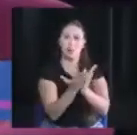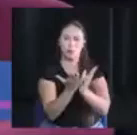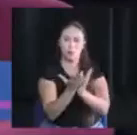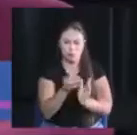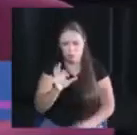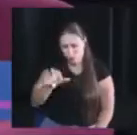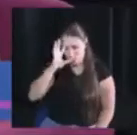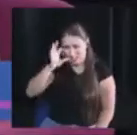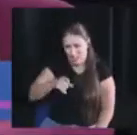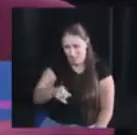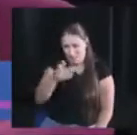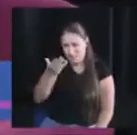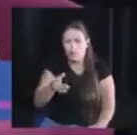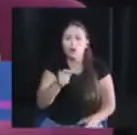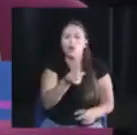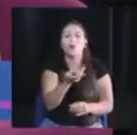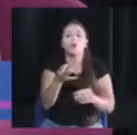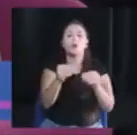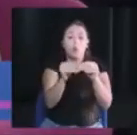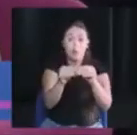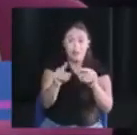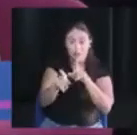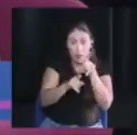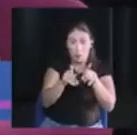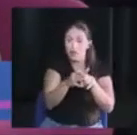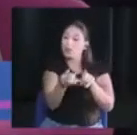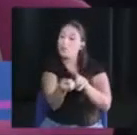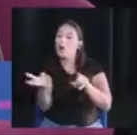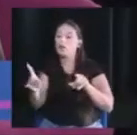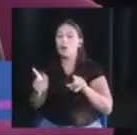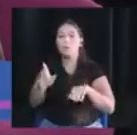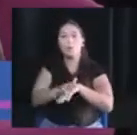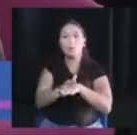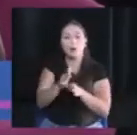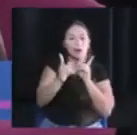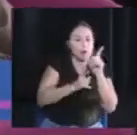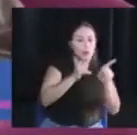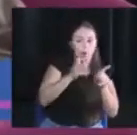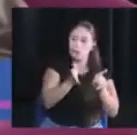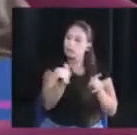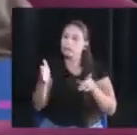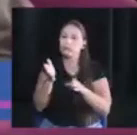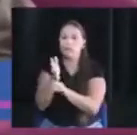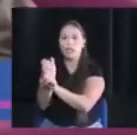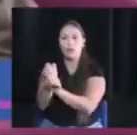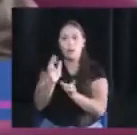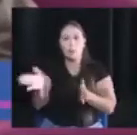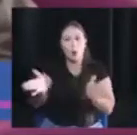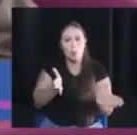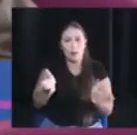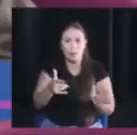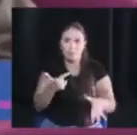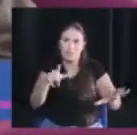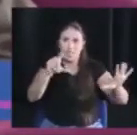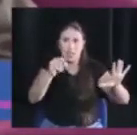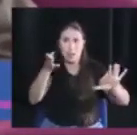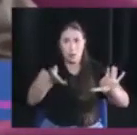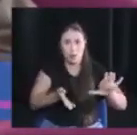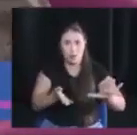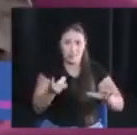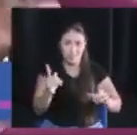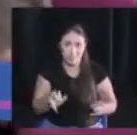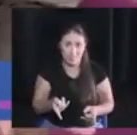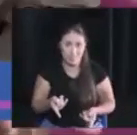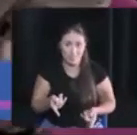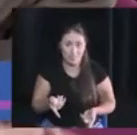tus compañeros y compañeras en la universidad tenían que trabajar mientras estudiaban? 70% más o